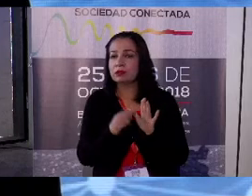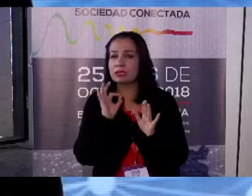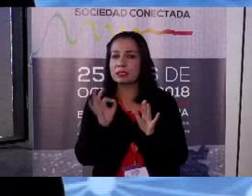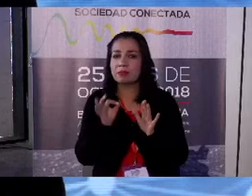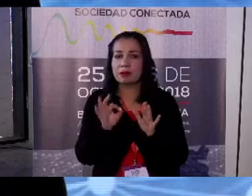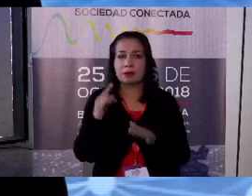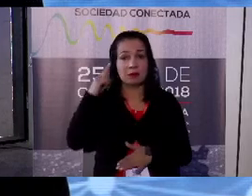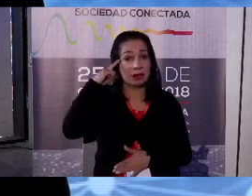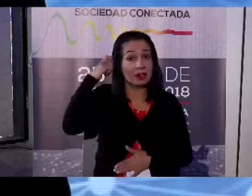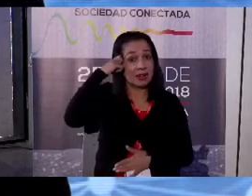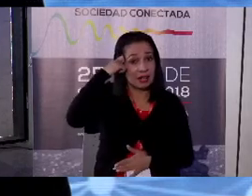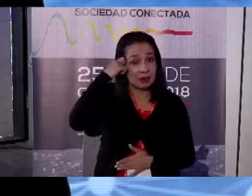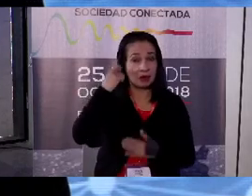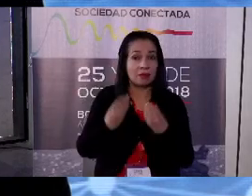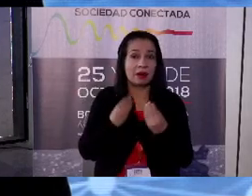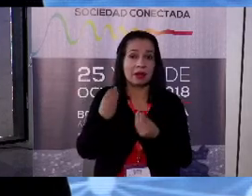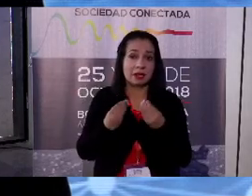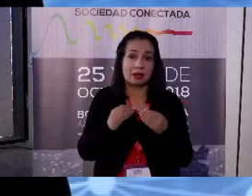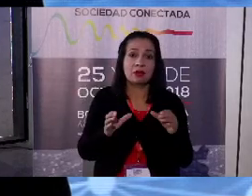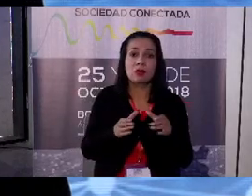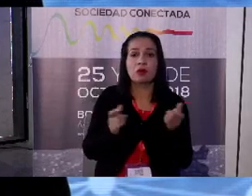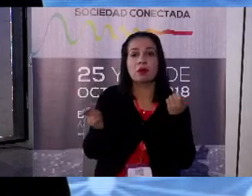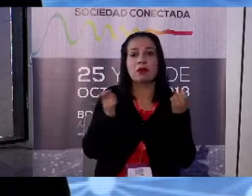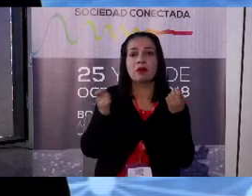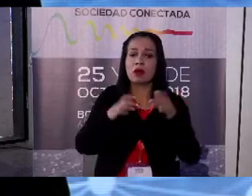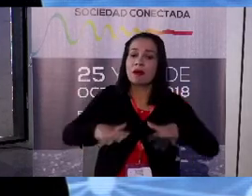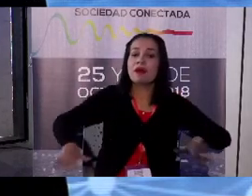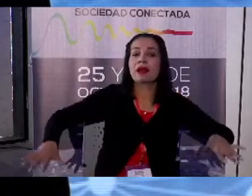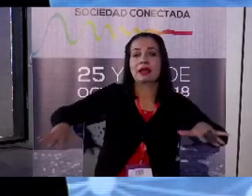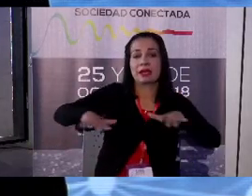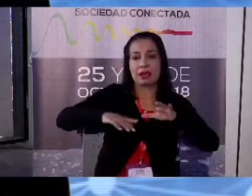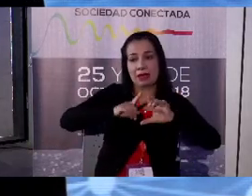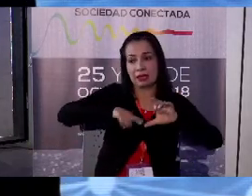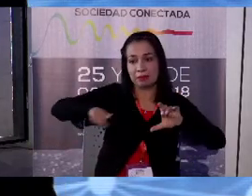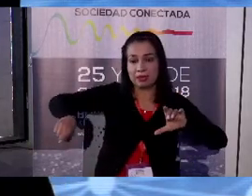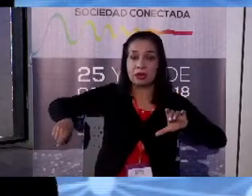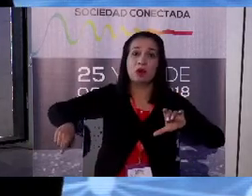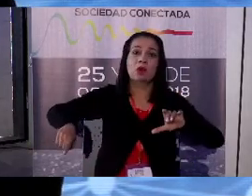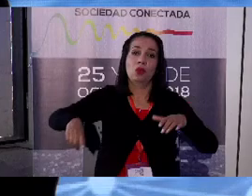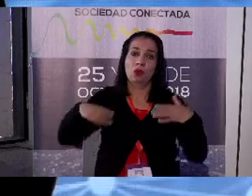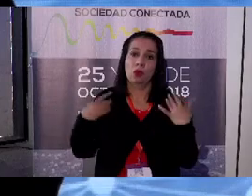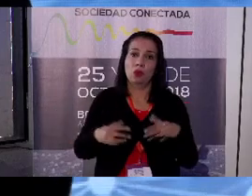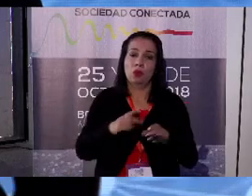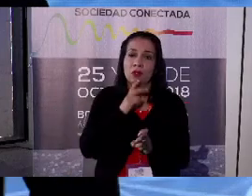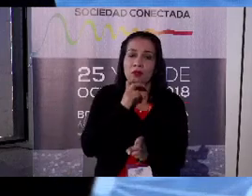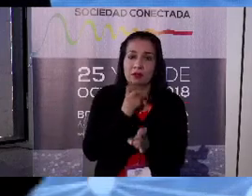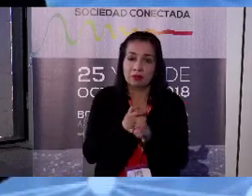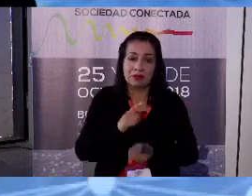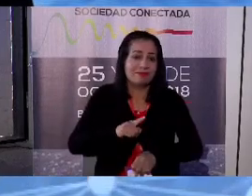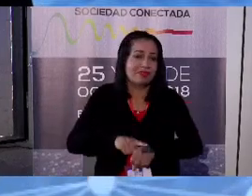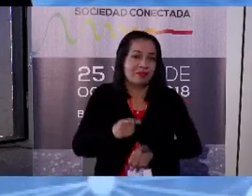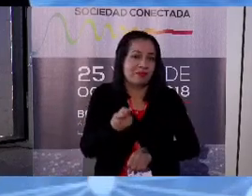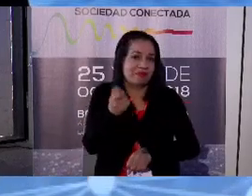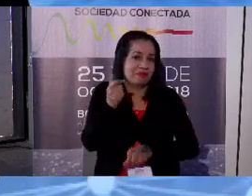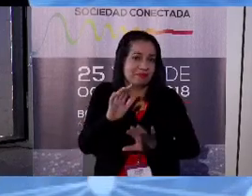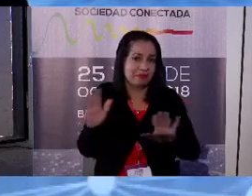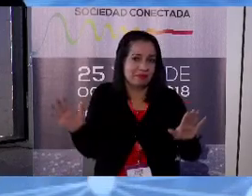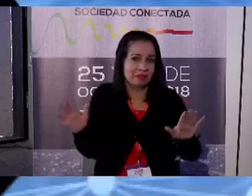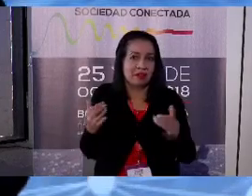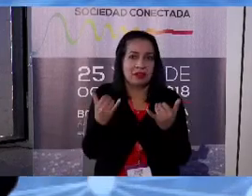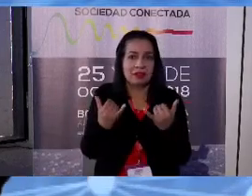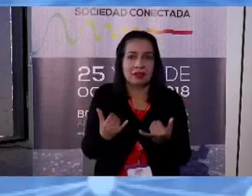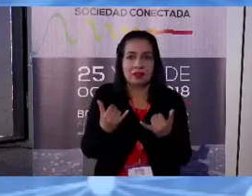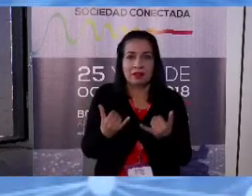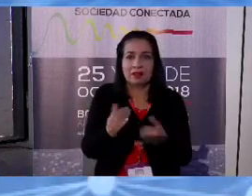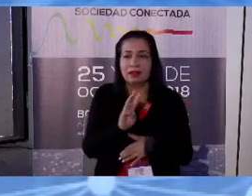reto para un regulador espectral me quedo aquí se me ha vencido el tiempo tengo 33